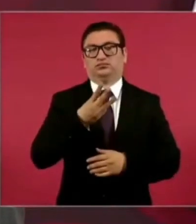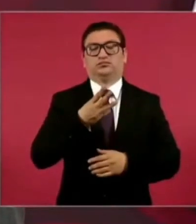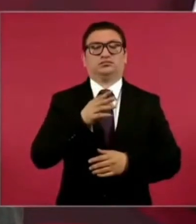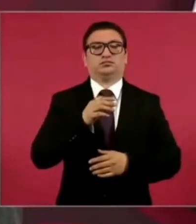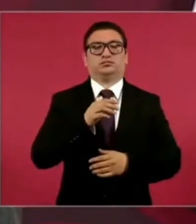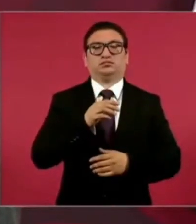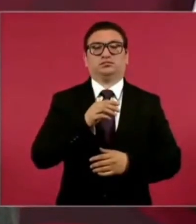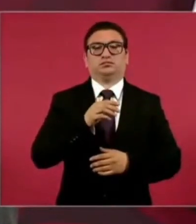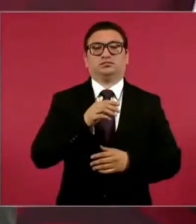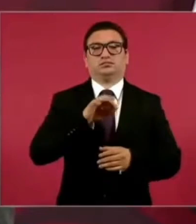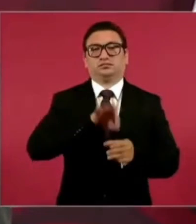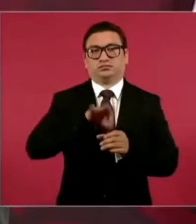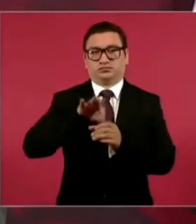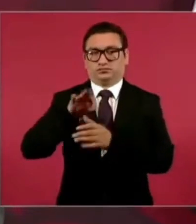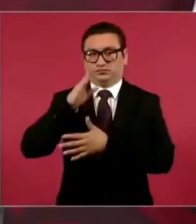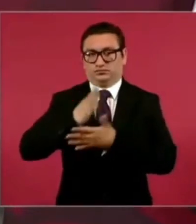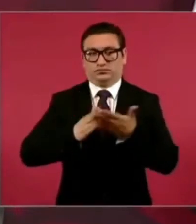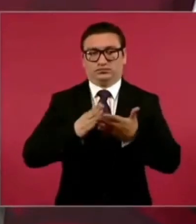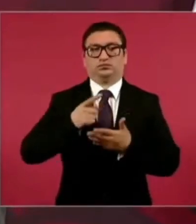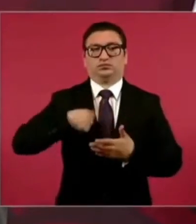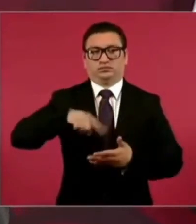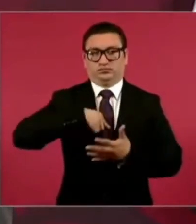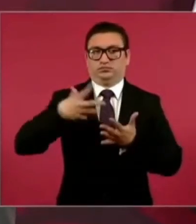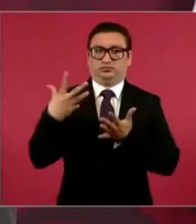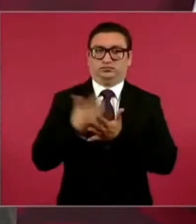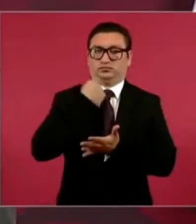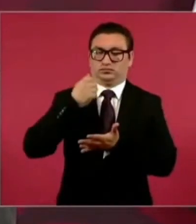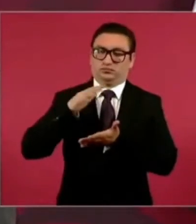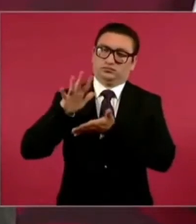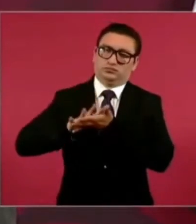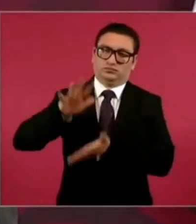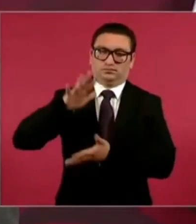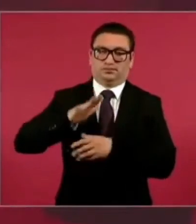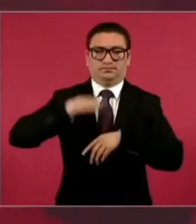hubieron elecciones intermedias, ya ganamos en la mayoría